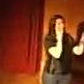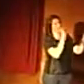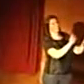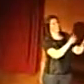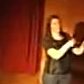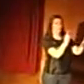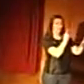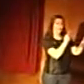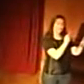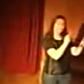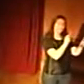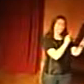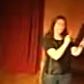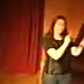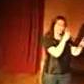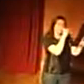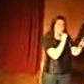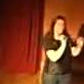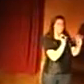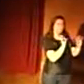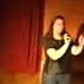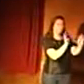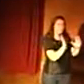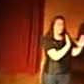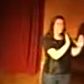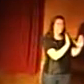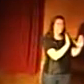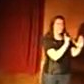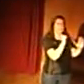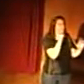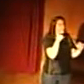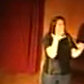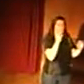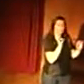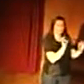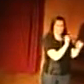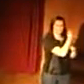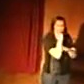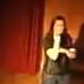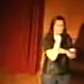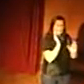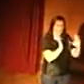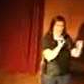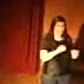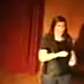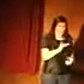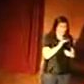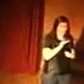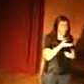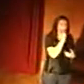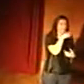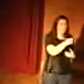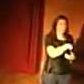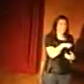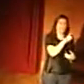faceta especialmente eh exitosa durante eh el romanticismo no solamente en España sino en